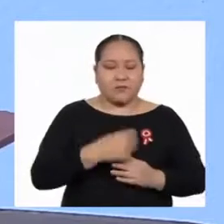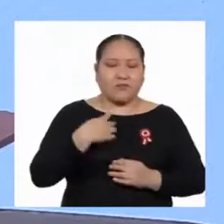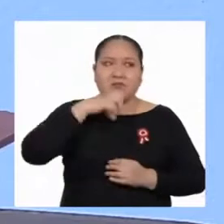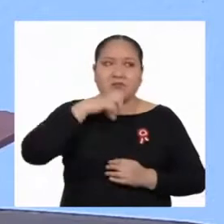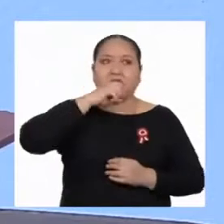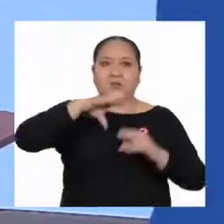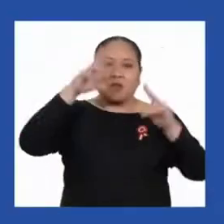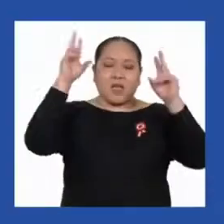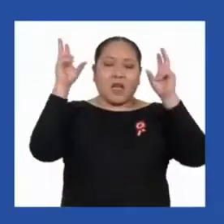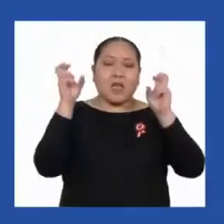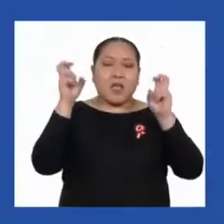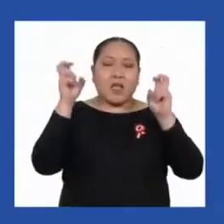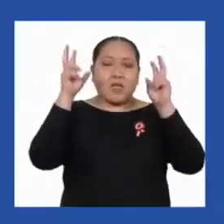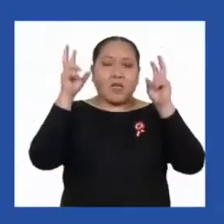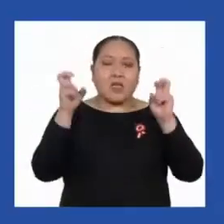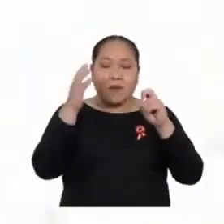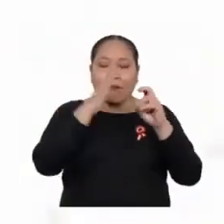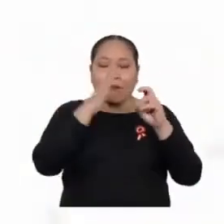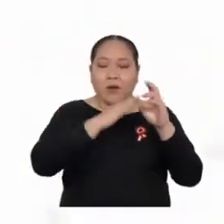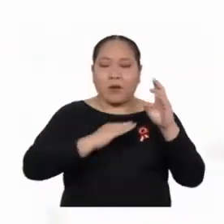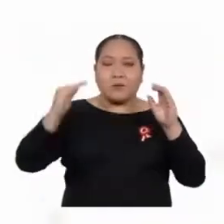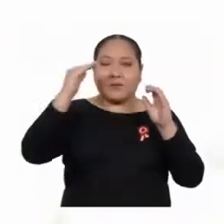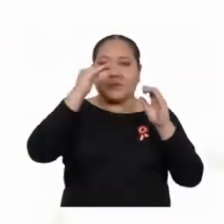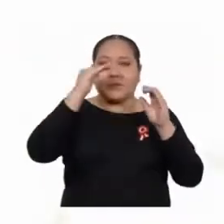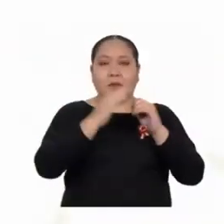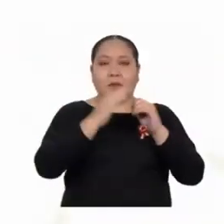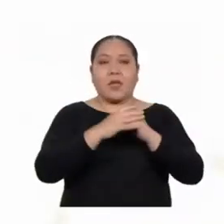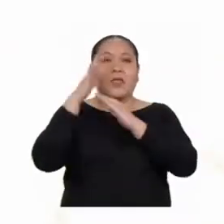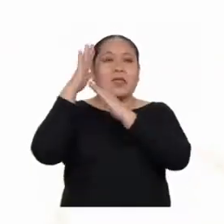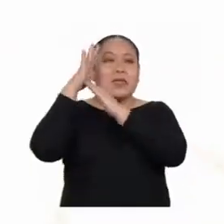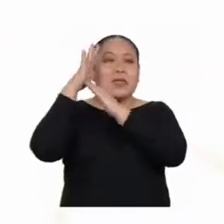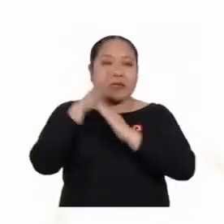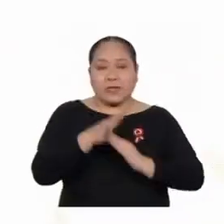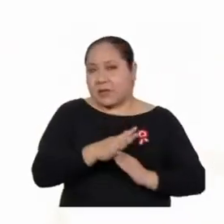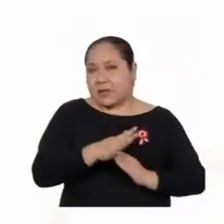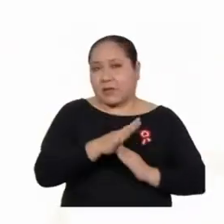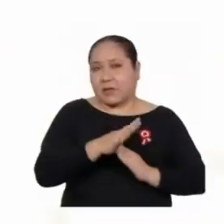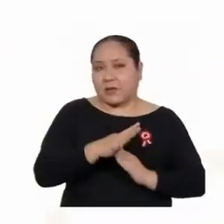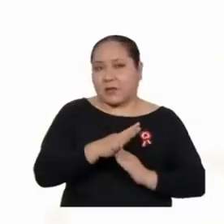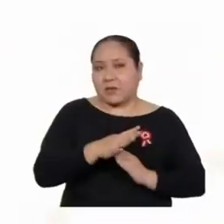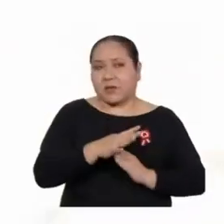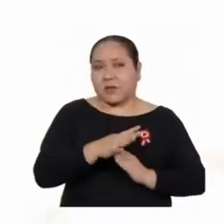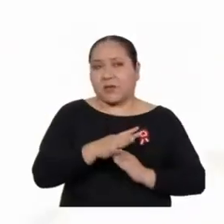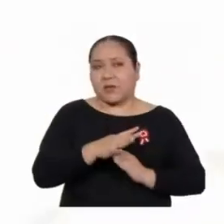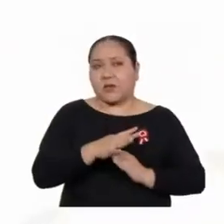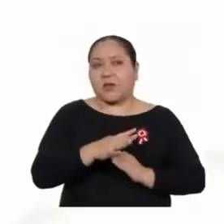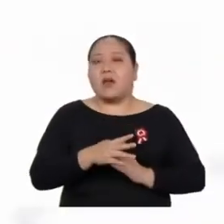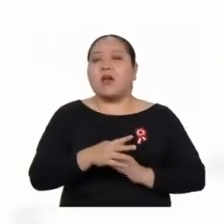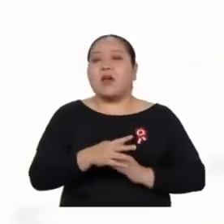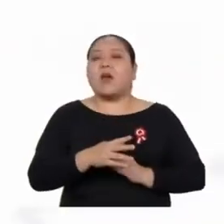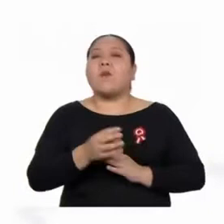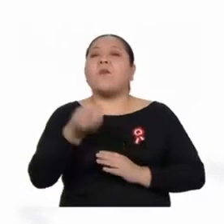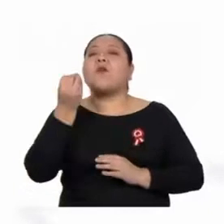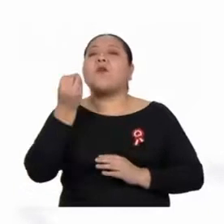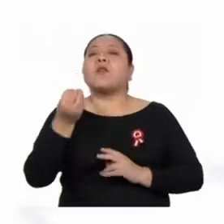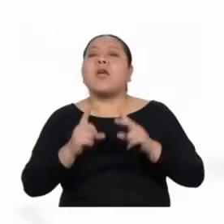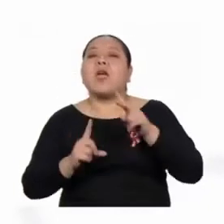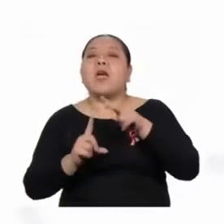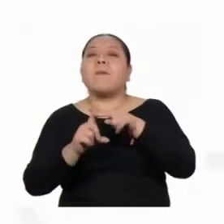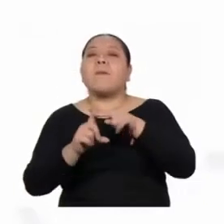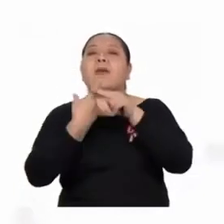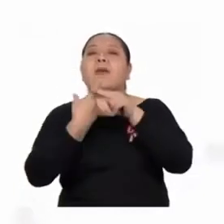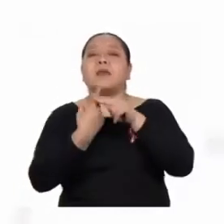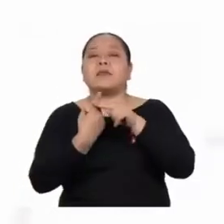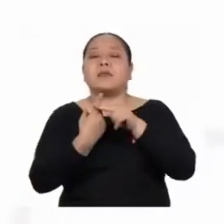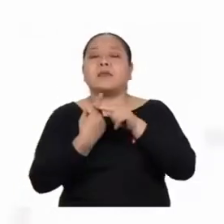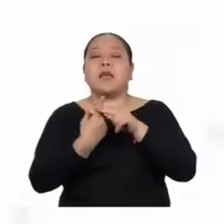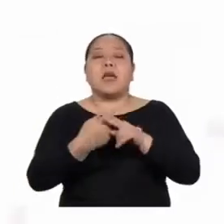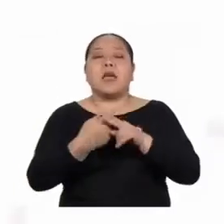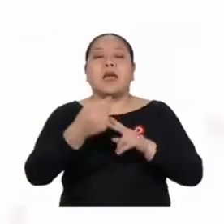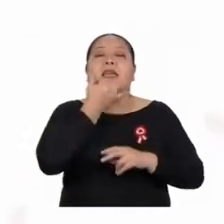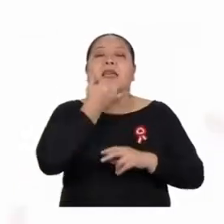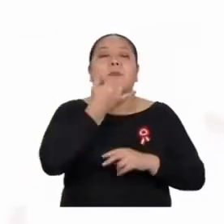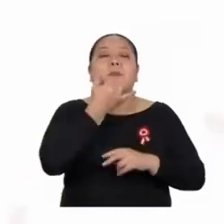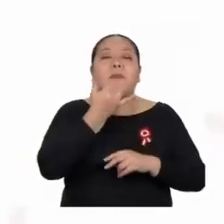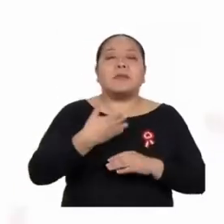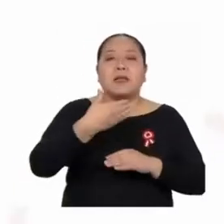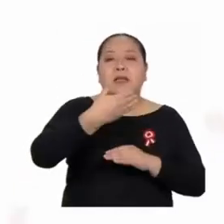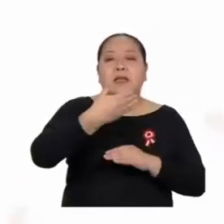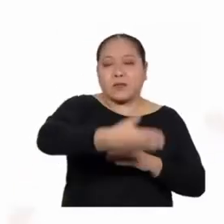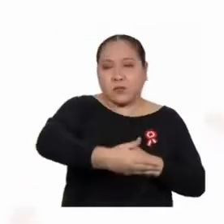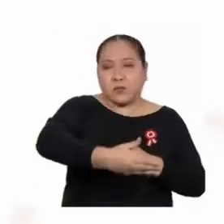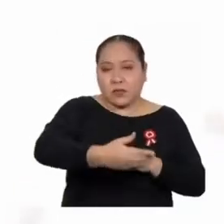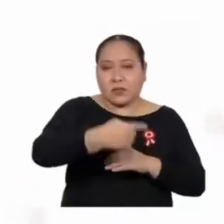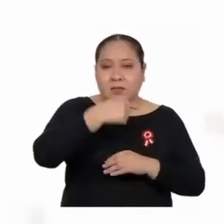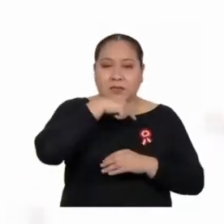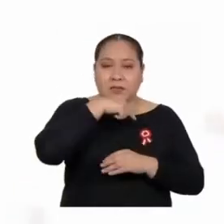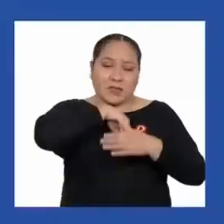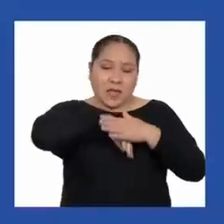tema es la discriminación, causas que lo originan y el efecto que produce en